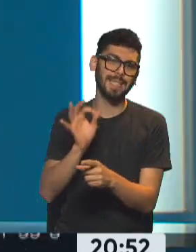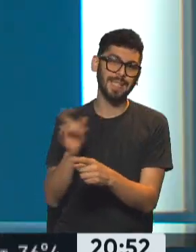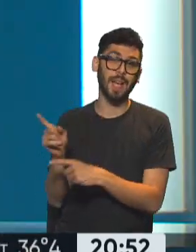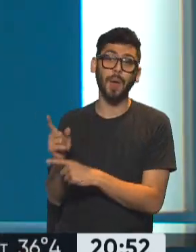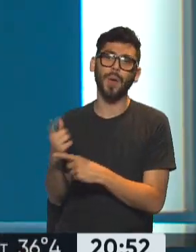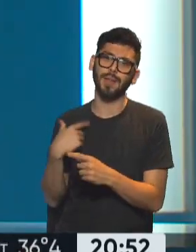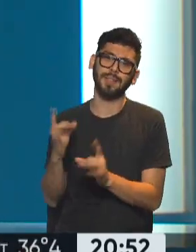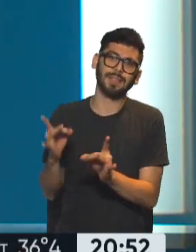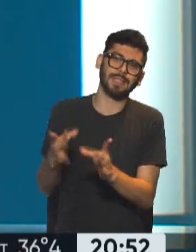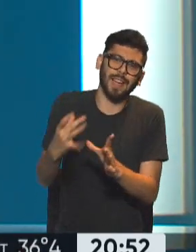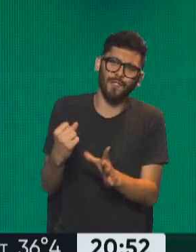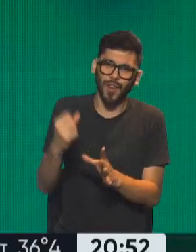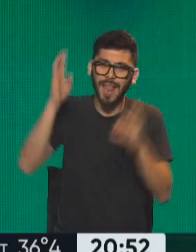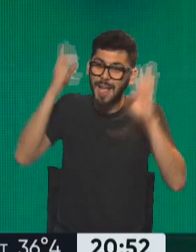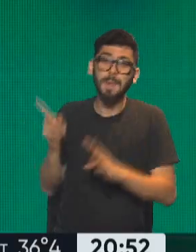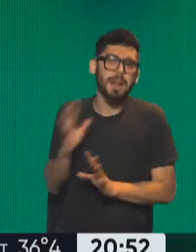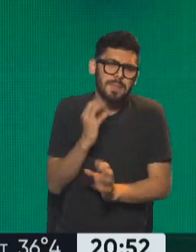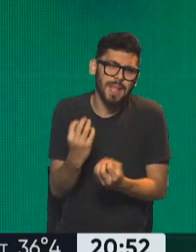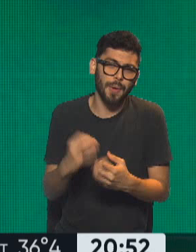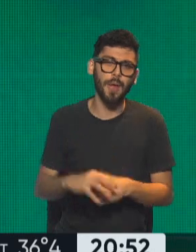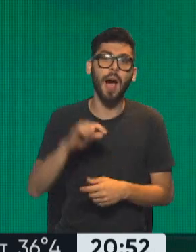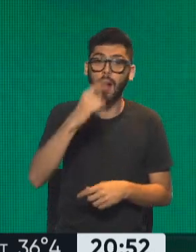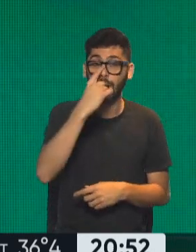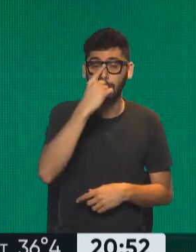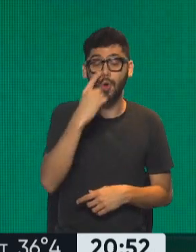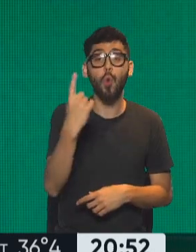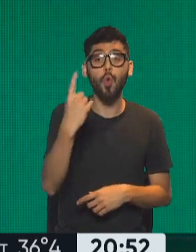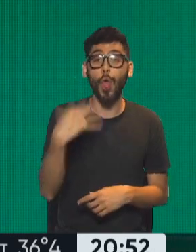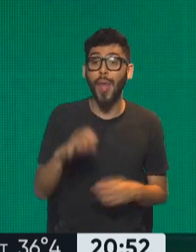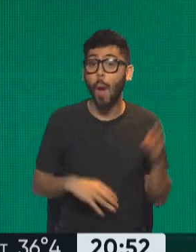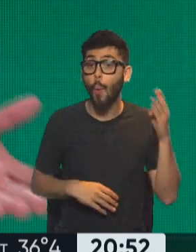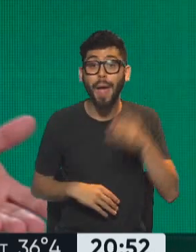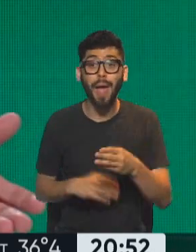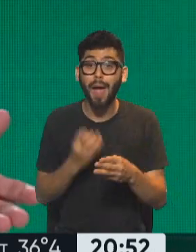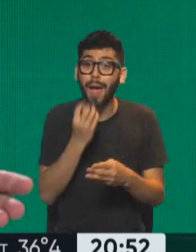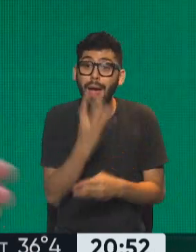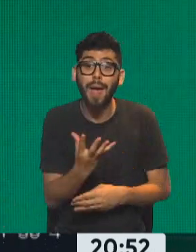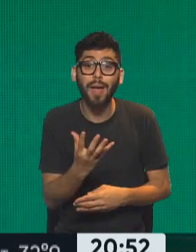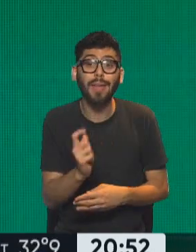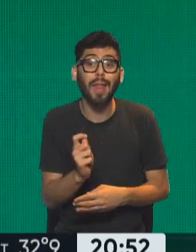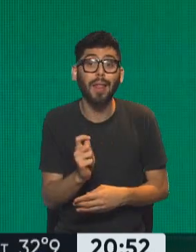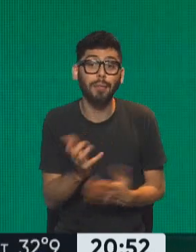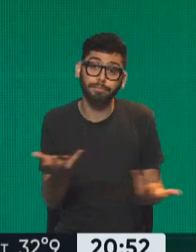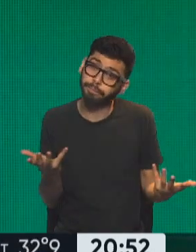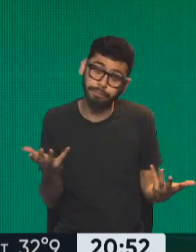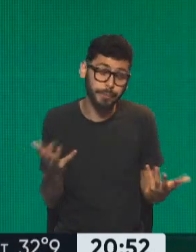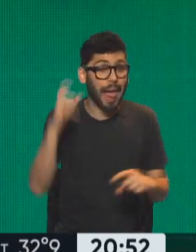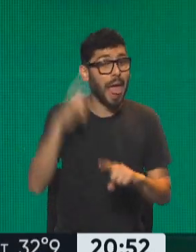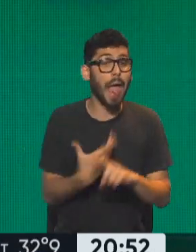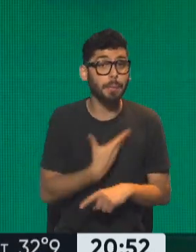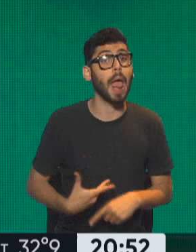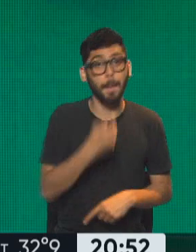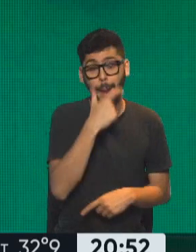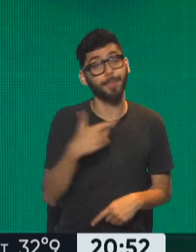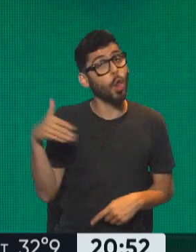pero vamos a hacer otra cosa quien se tenía que presentar obviamente a declarar y no lo hizo me refiero al ex presidente mauricio macri que